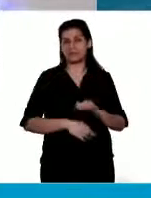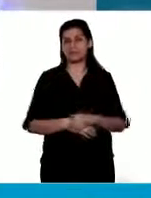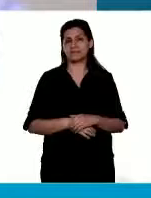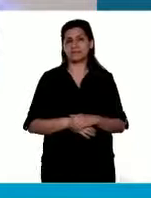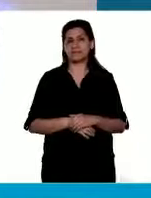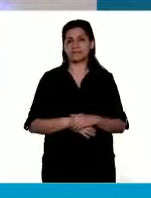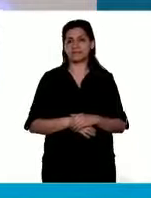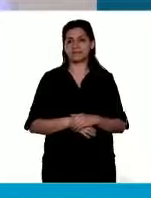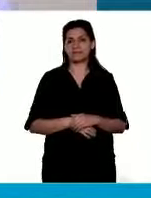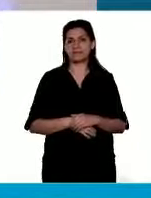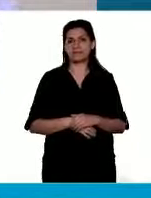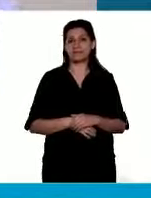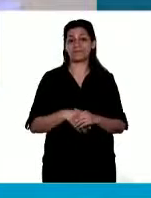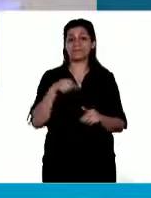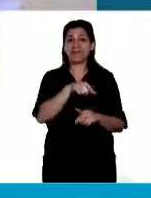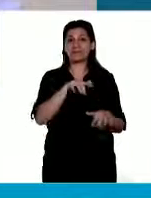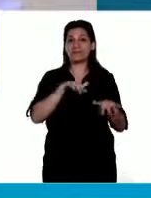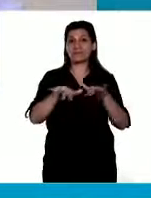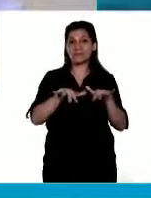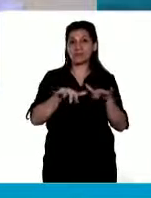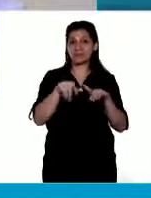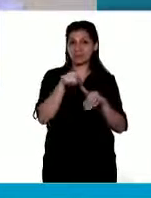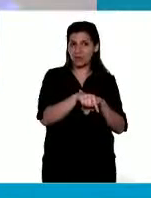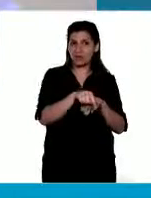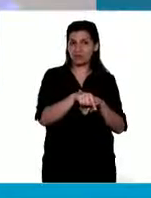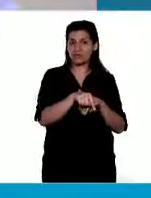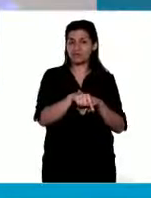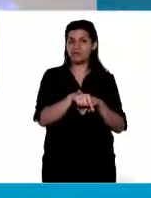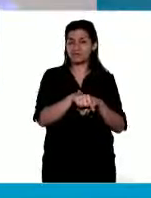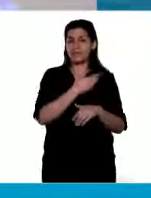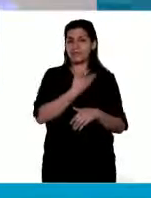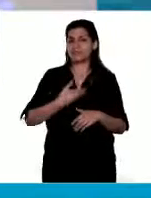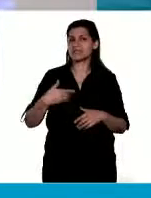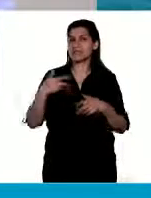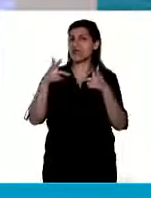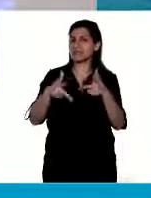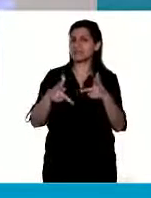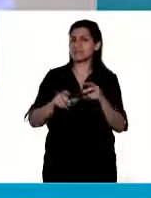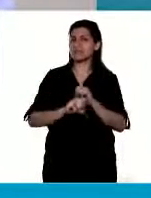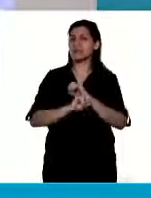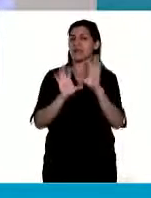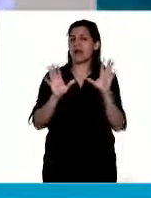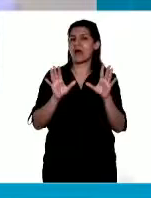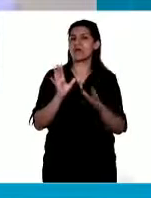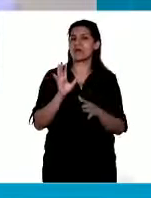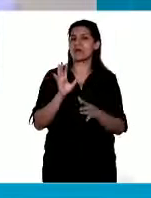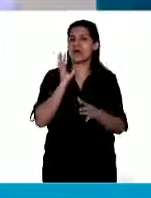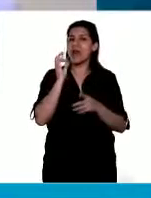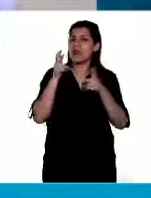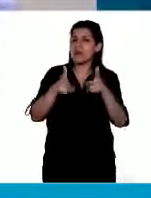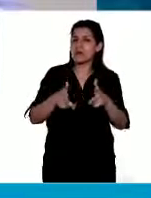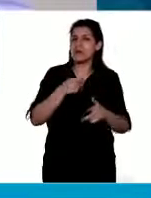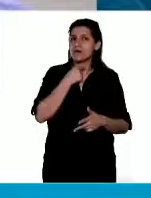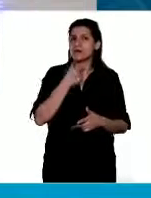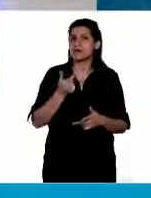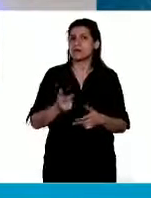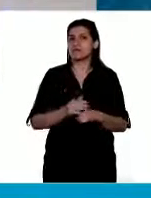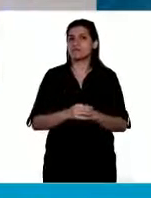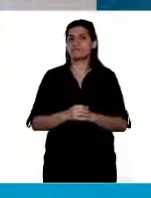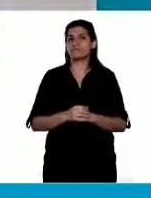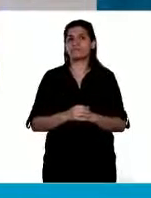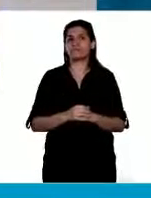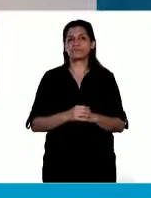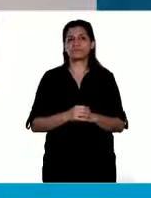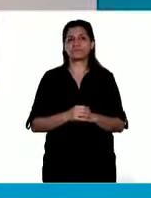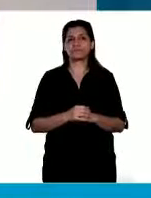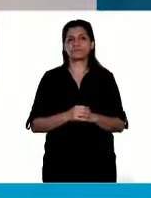Y en esta situación, señor presidente, le quiero aclarar algo, que en realidad, por su intermedio, a todo el resto de